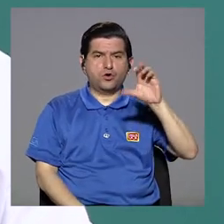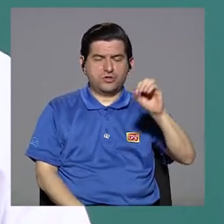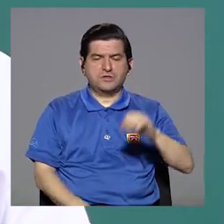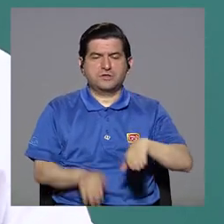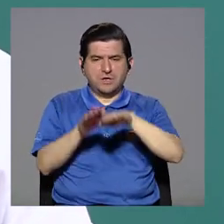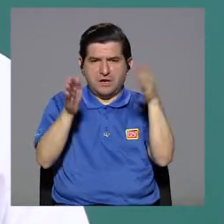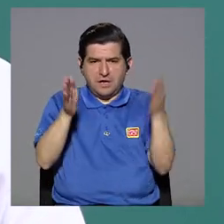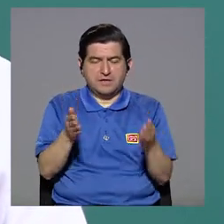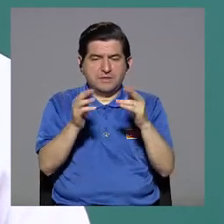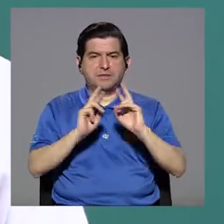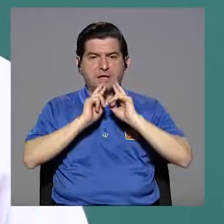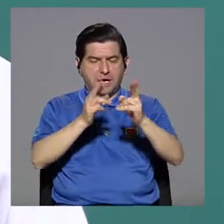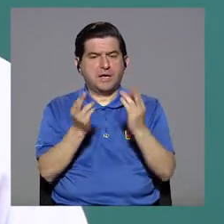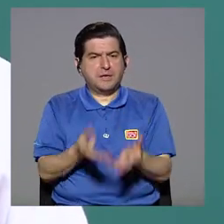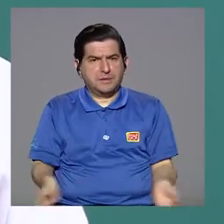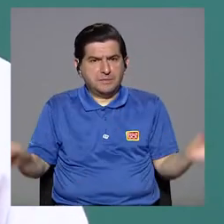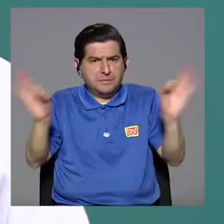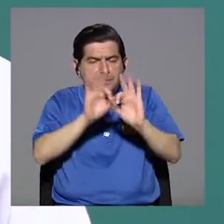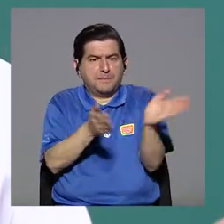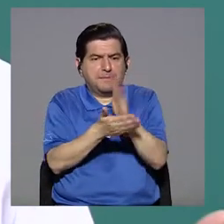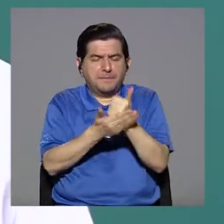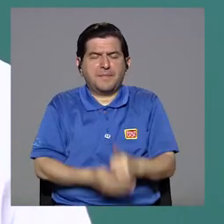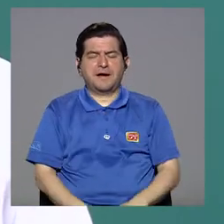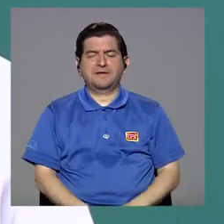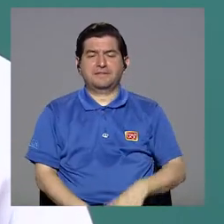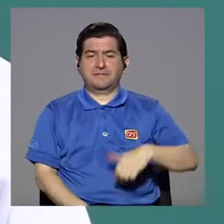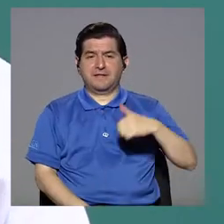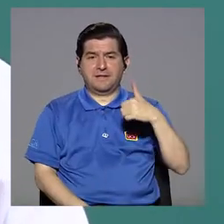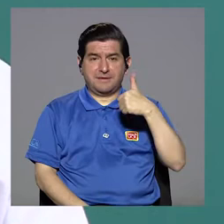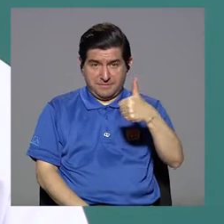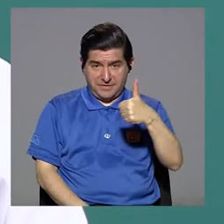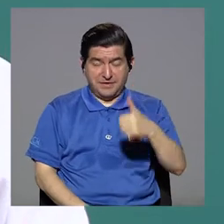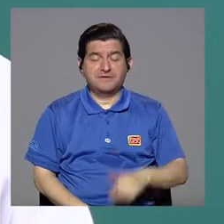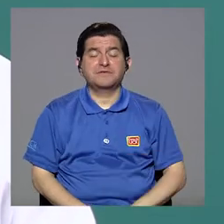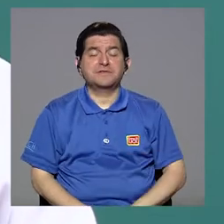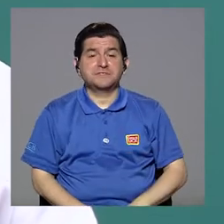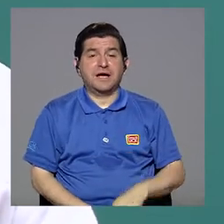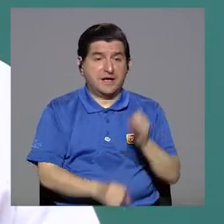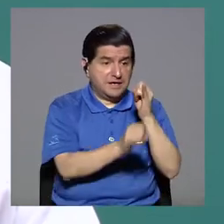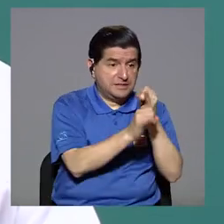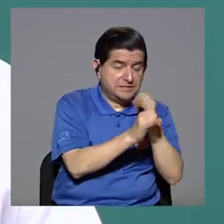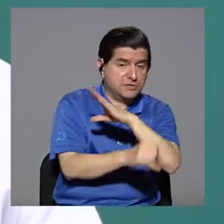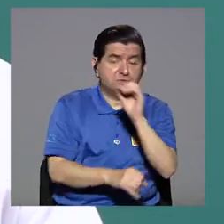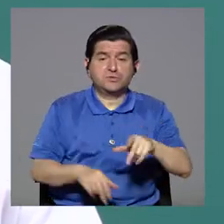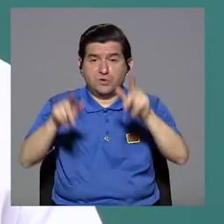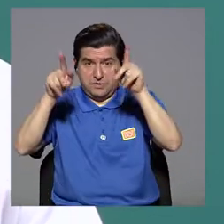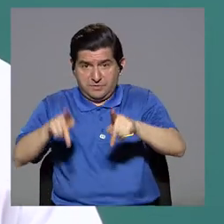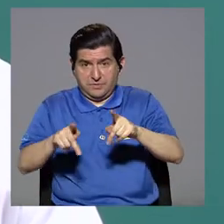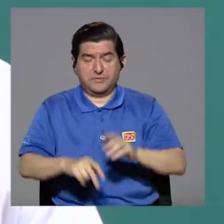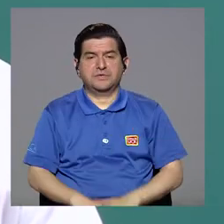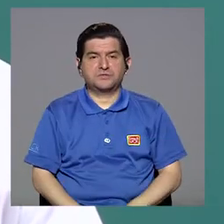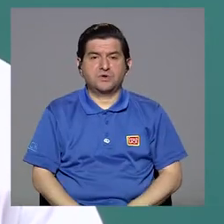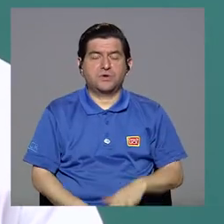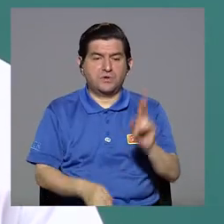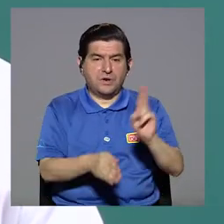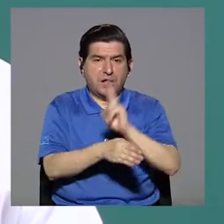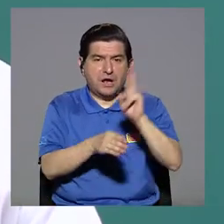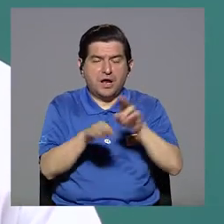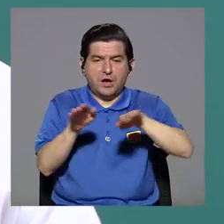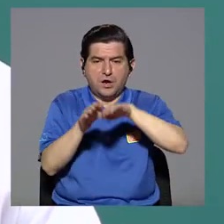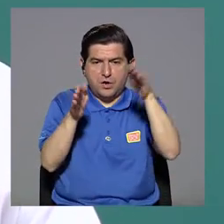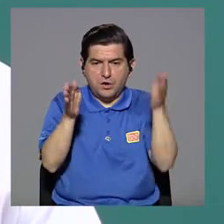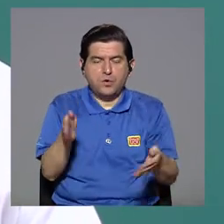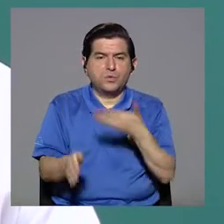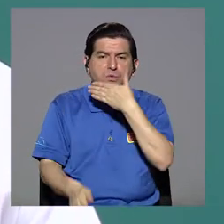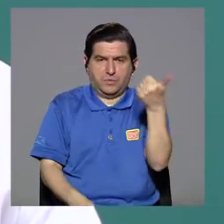porque viendo el resultado es muy importante porque es parte la ganancia la institución el sentido y para el paciente en el comunicante mente por la